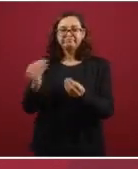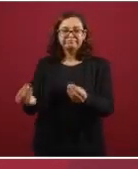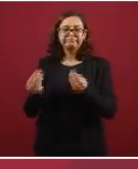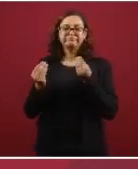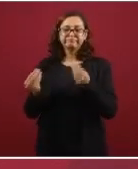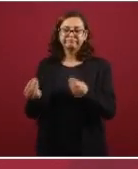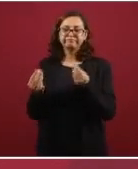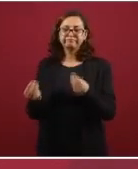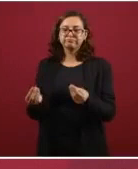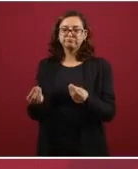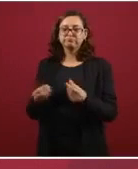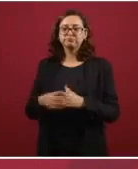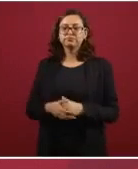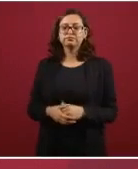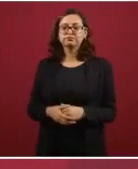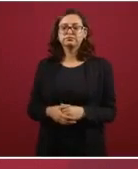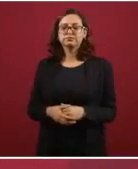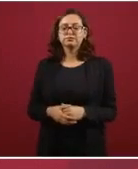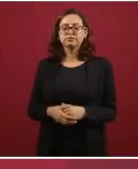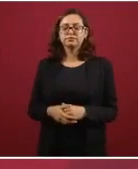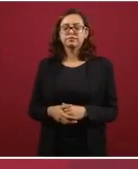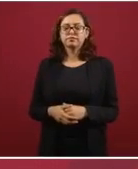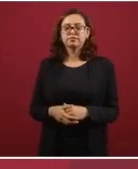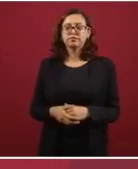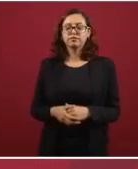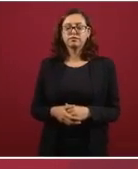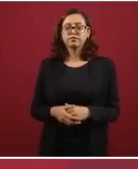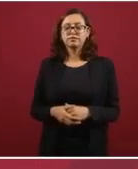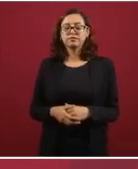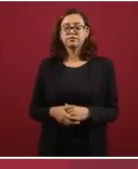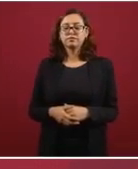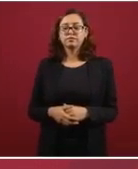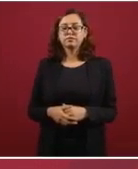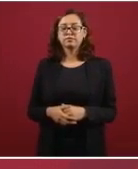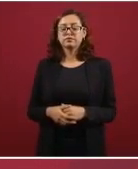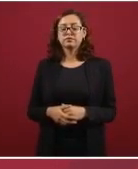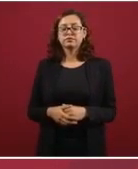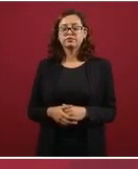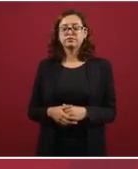a evitar que por la publicidad